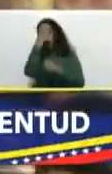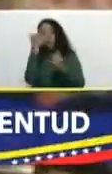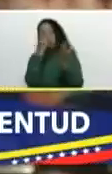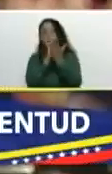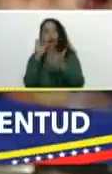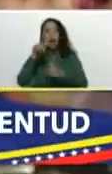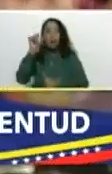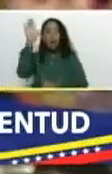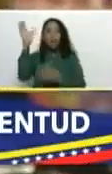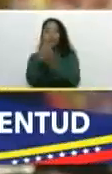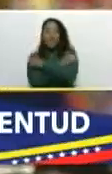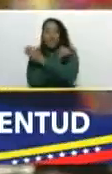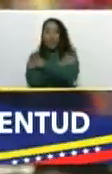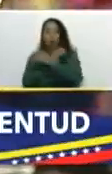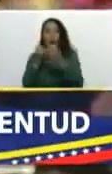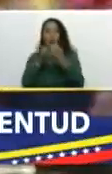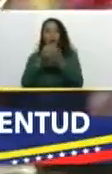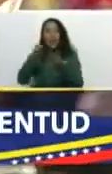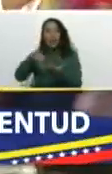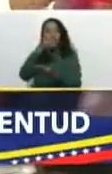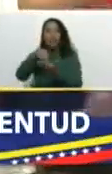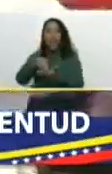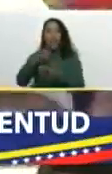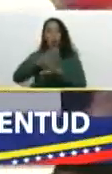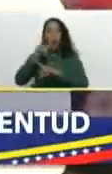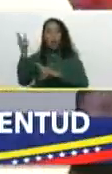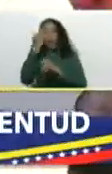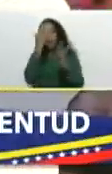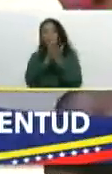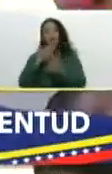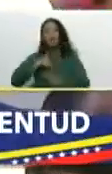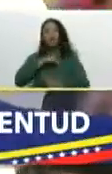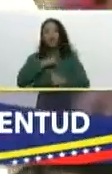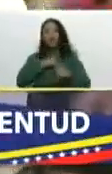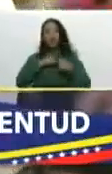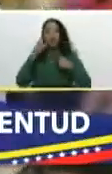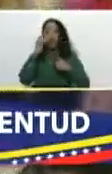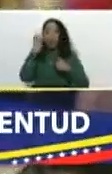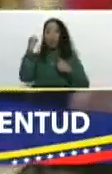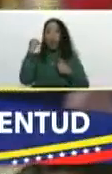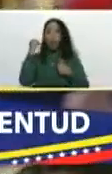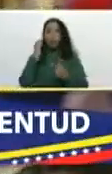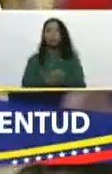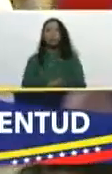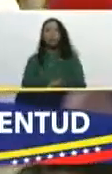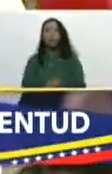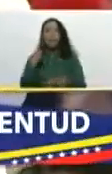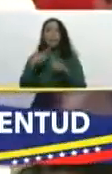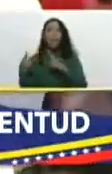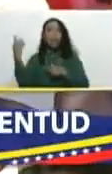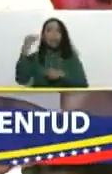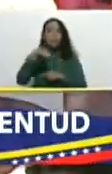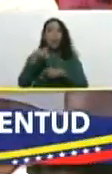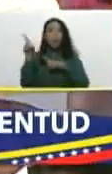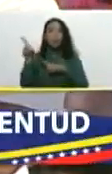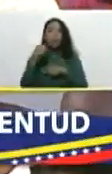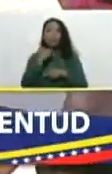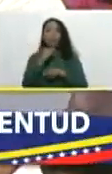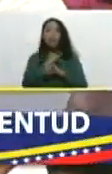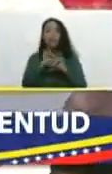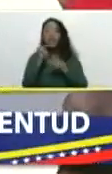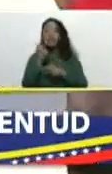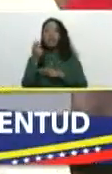eso es que felicitamos a nuestra selección nacional, porque está dando la cara por nosotros y nosotras. Pero además de eso, para ir culminando, usted